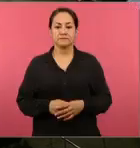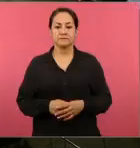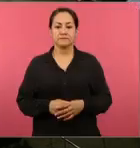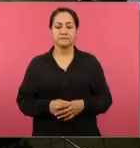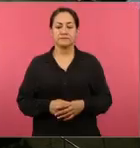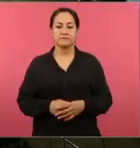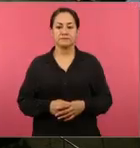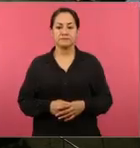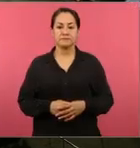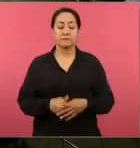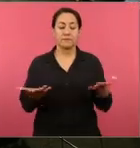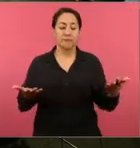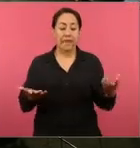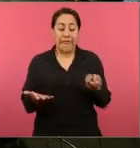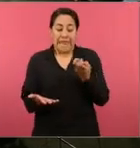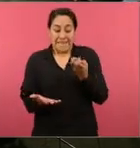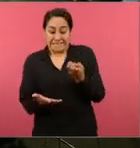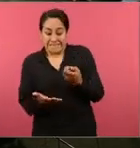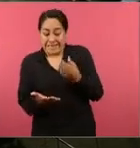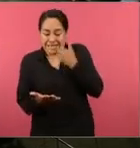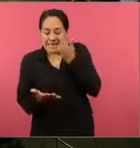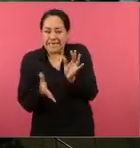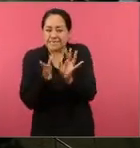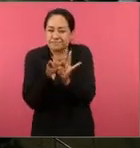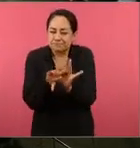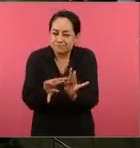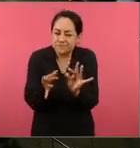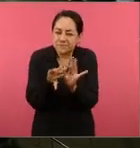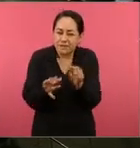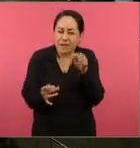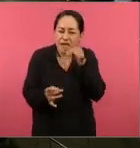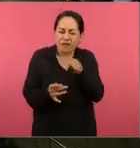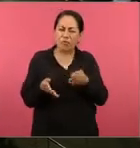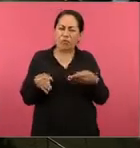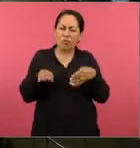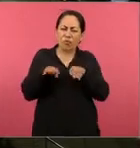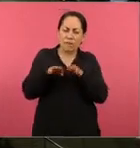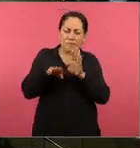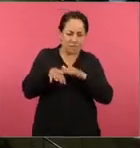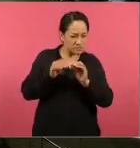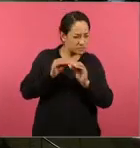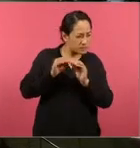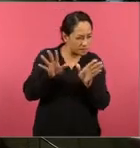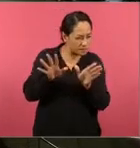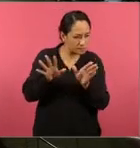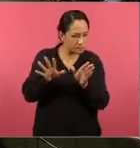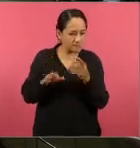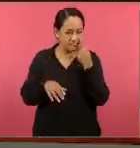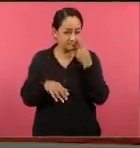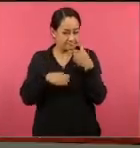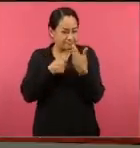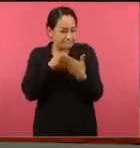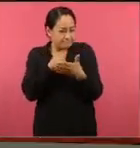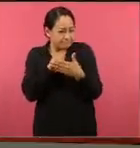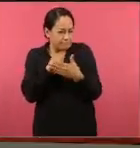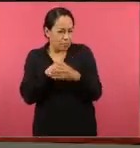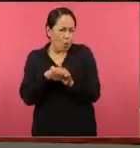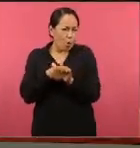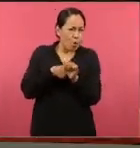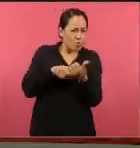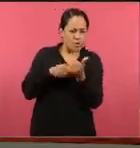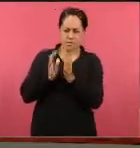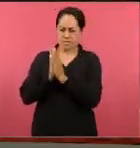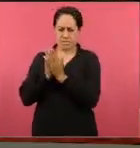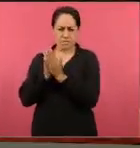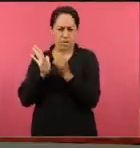justo aquí lo que estamos viendo es cómo nos está refiriendo, junto con la que sigue, por favor, hacia la parte de los libros que podemos